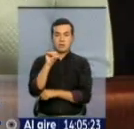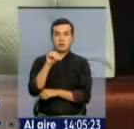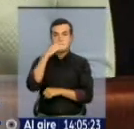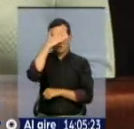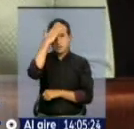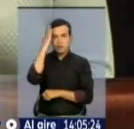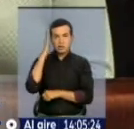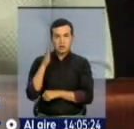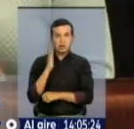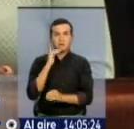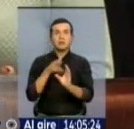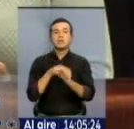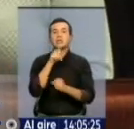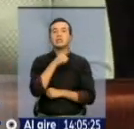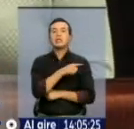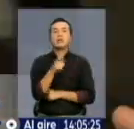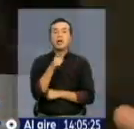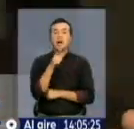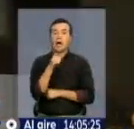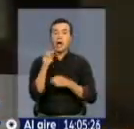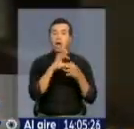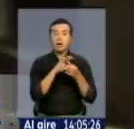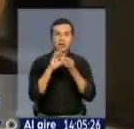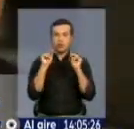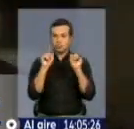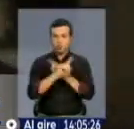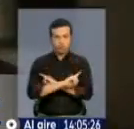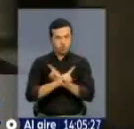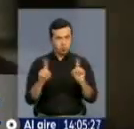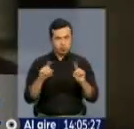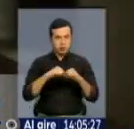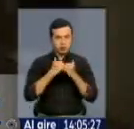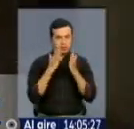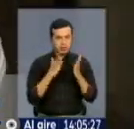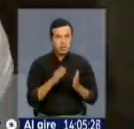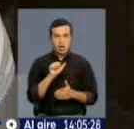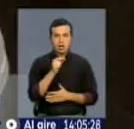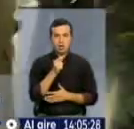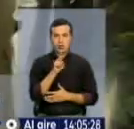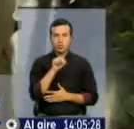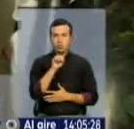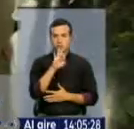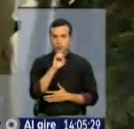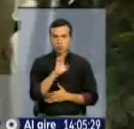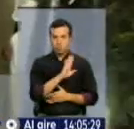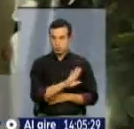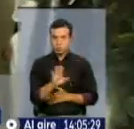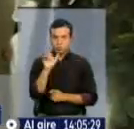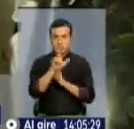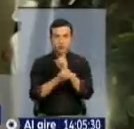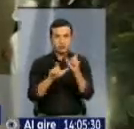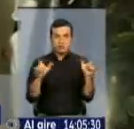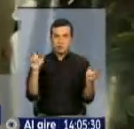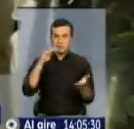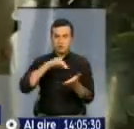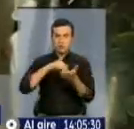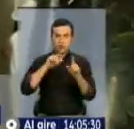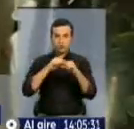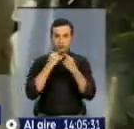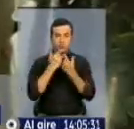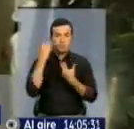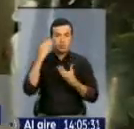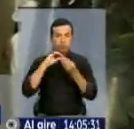Serrano no deberían asistir los denominados aliados. Esa es la opinión del asambleísta Augusto Espinosa. Existe gente que no es miembro de Alianza